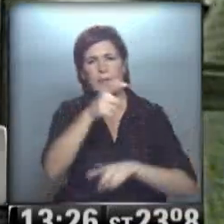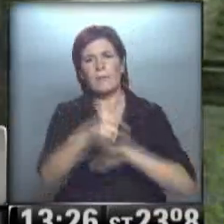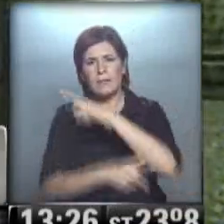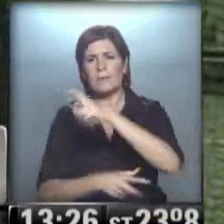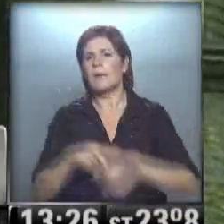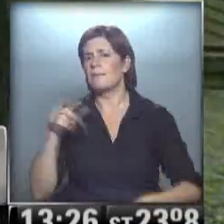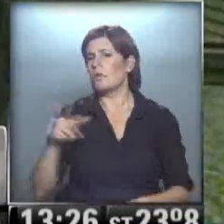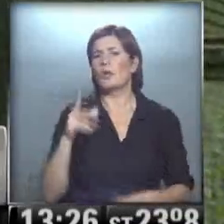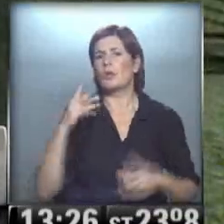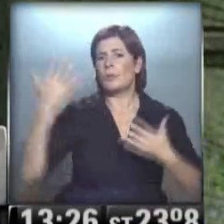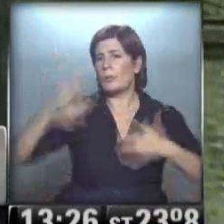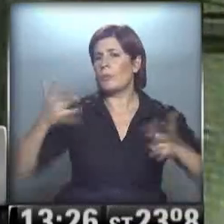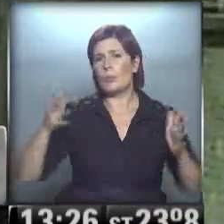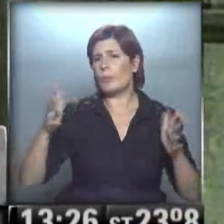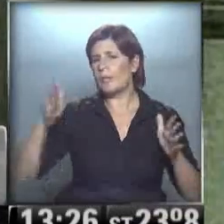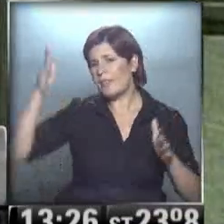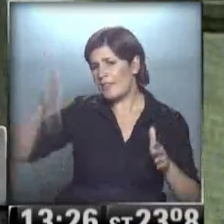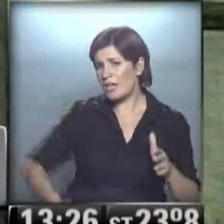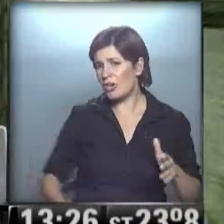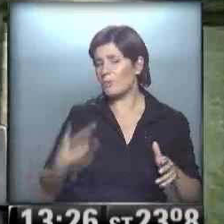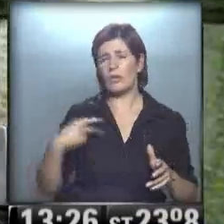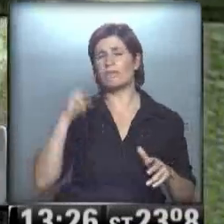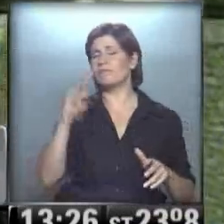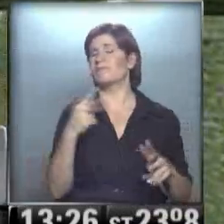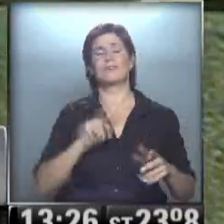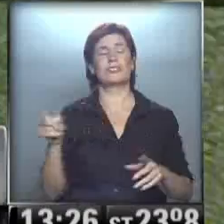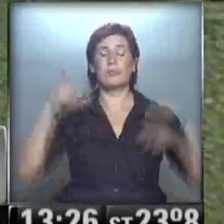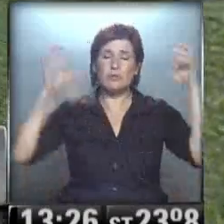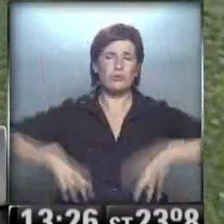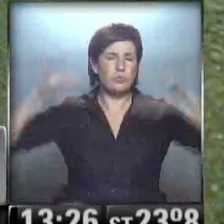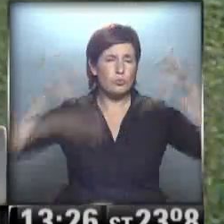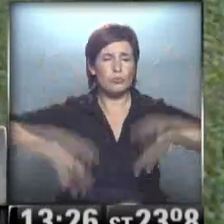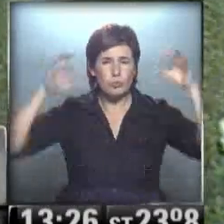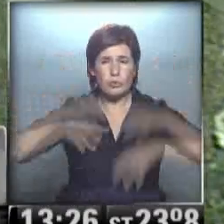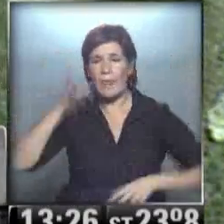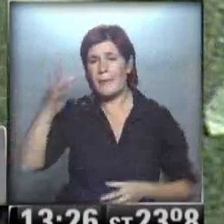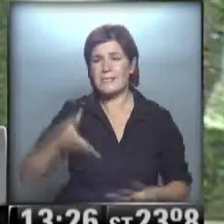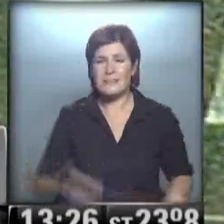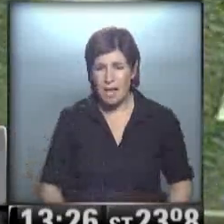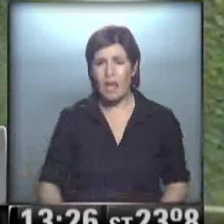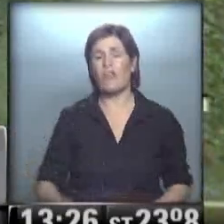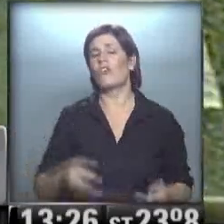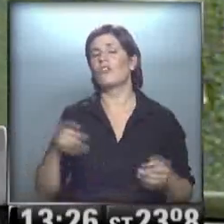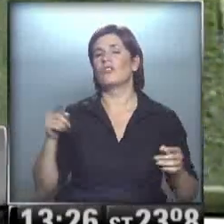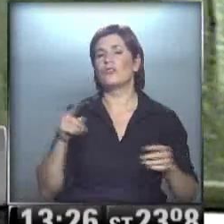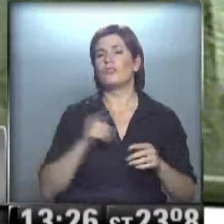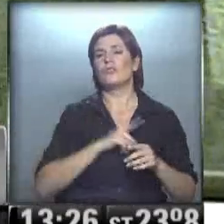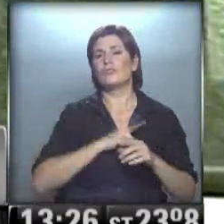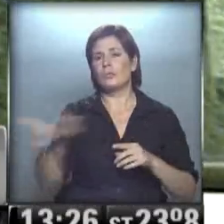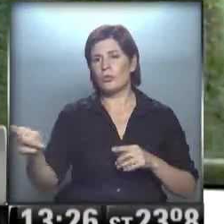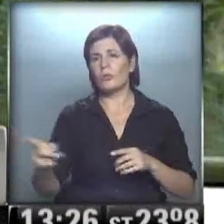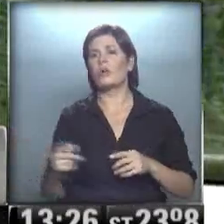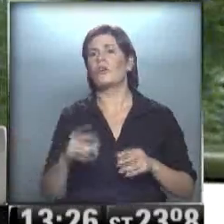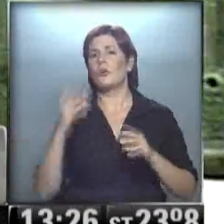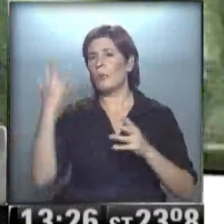vidrios laterales no sé si por la lluvia porque realmente Aquí está diluviando en este momento atravesó uno de los